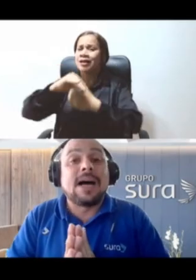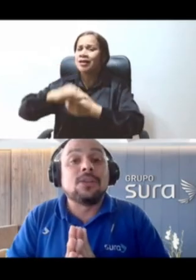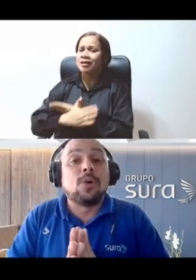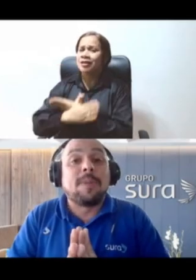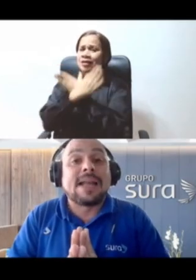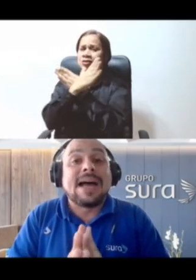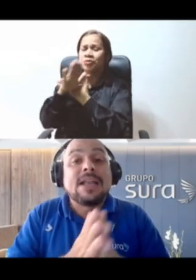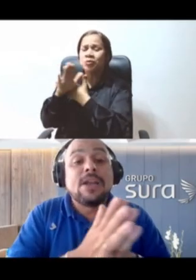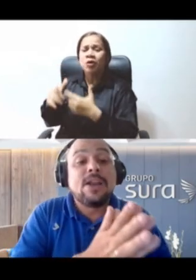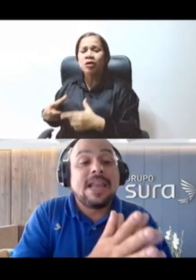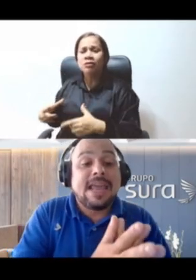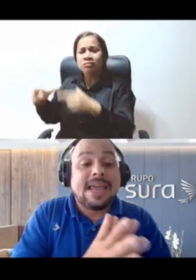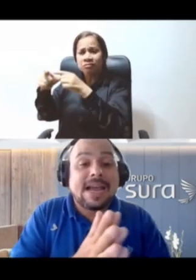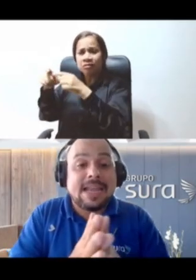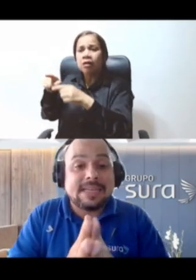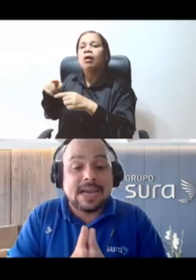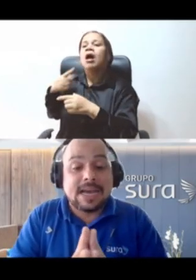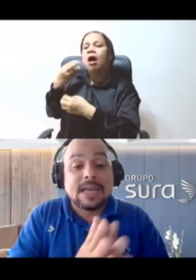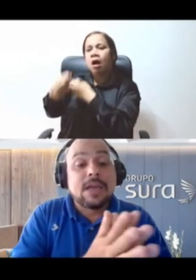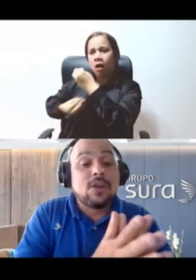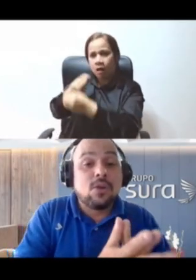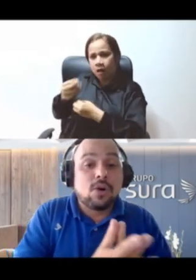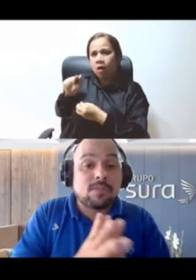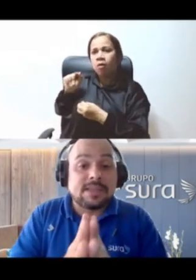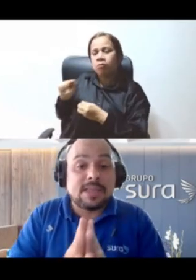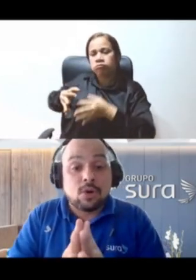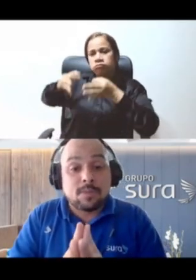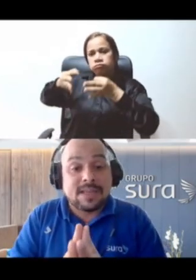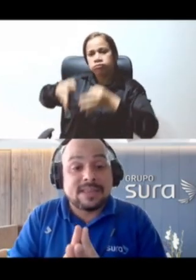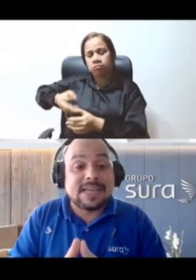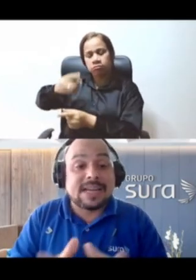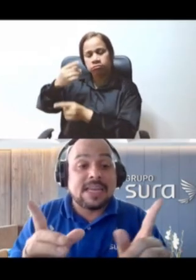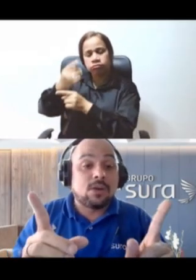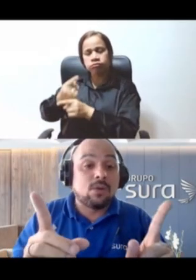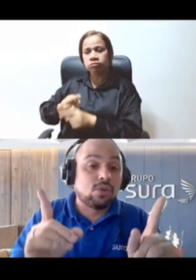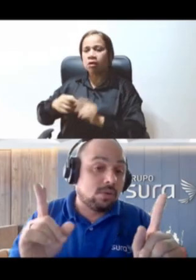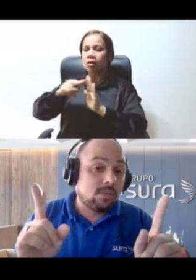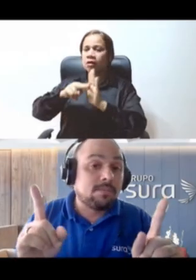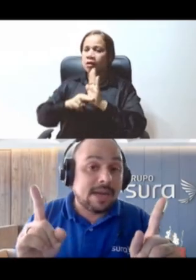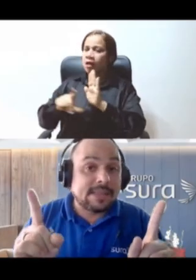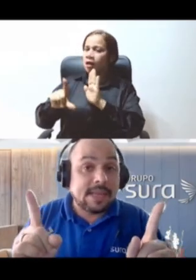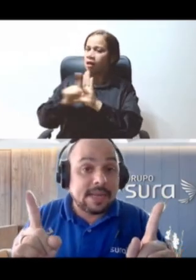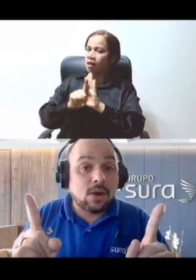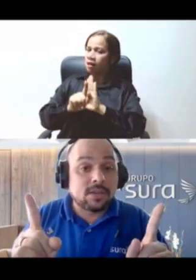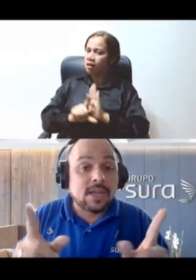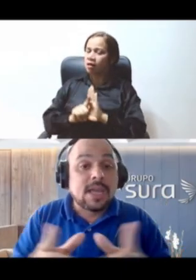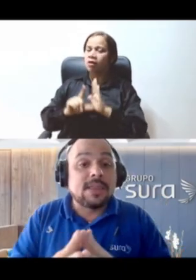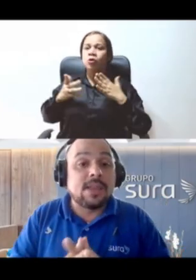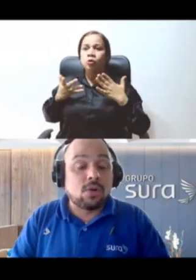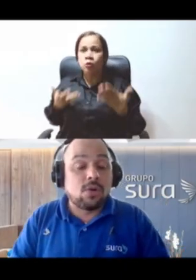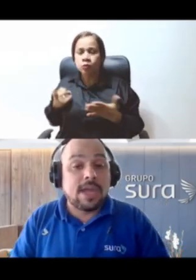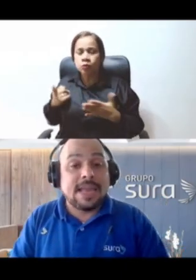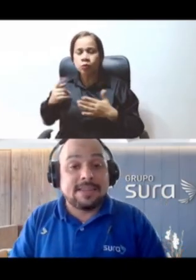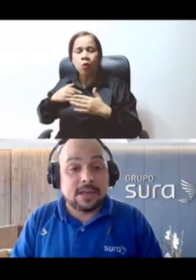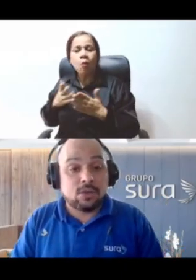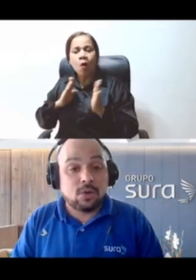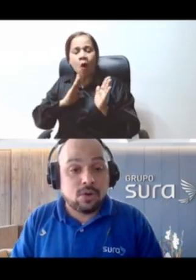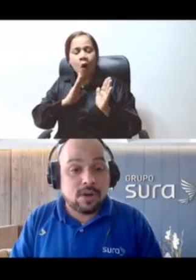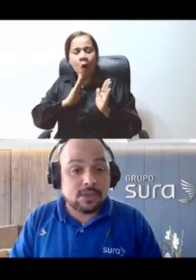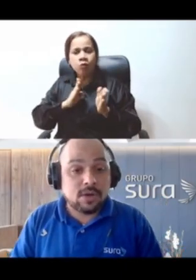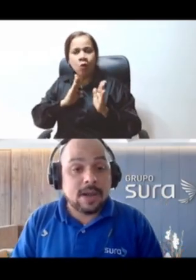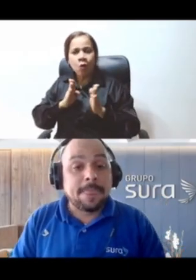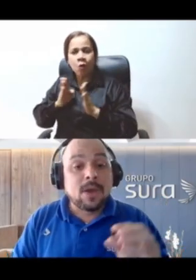vienen trabajando para legalizar, normatizar, incluso mantener el orden dentro